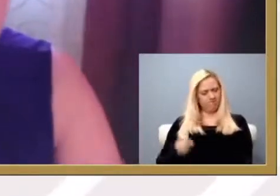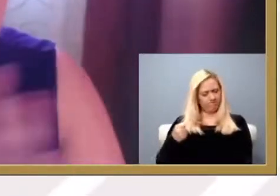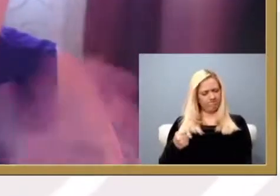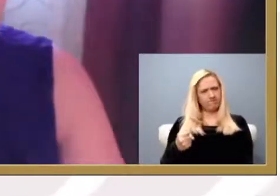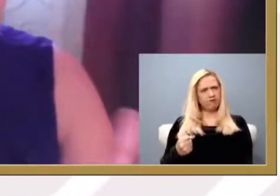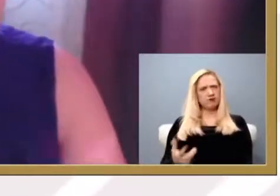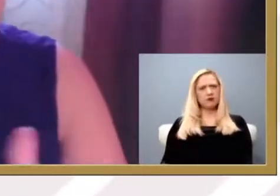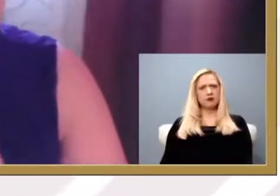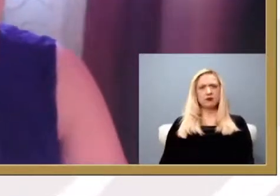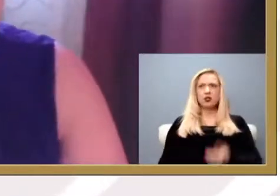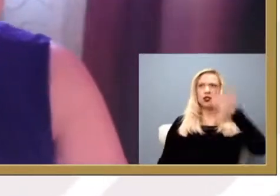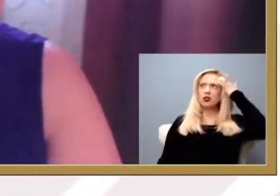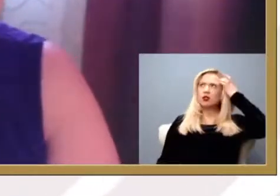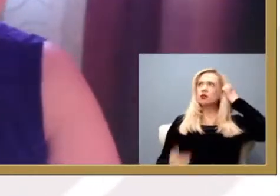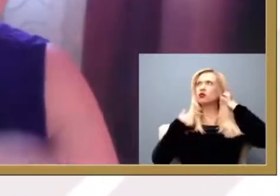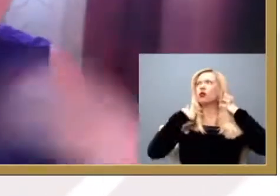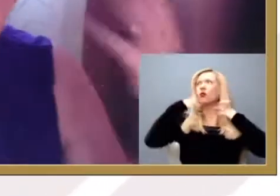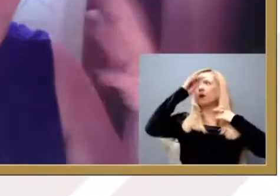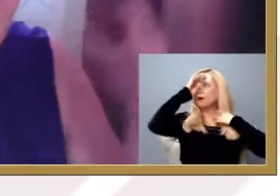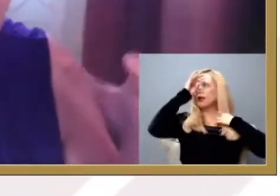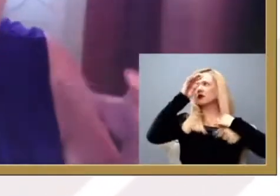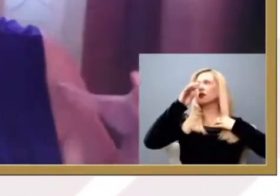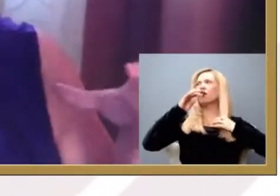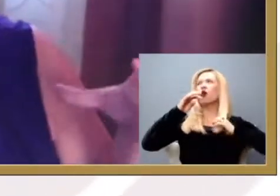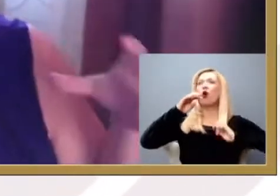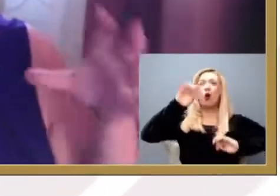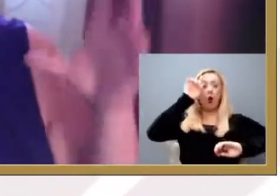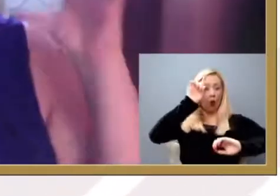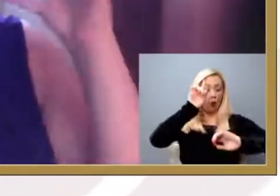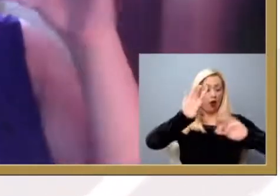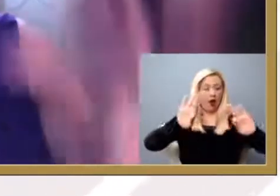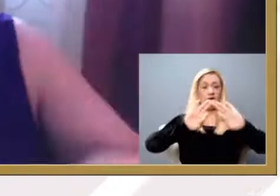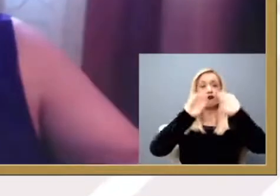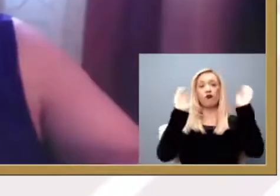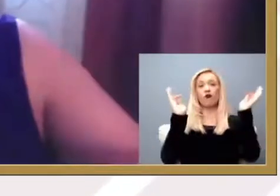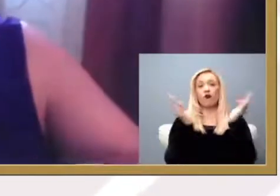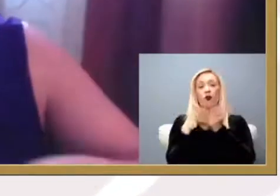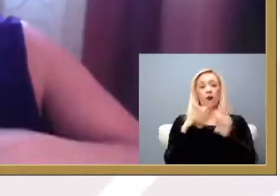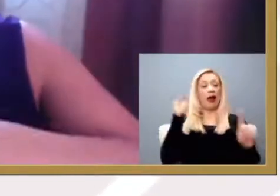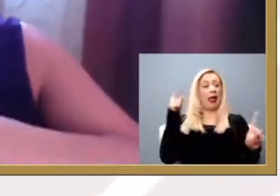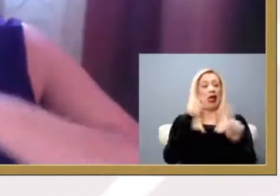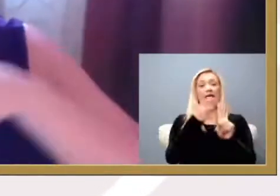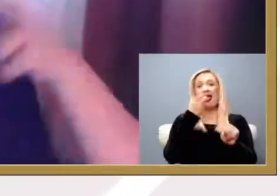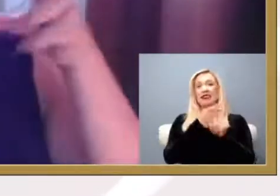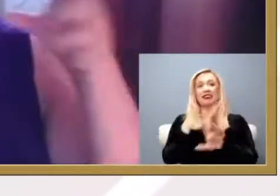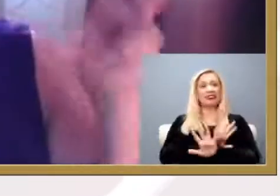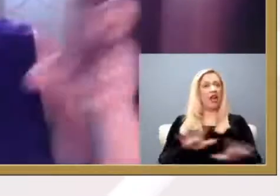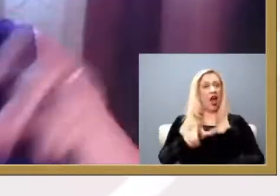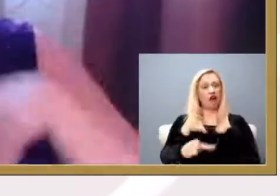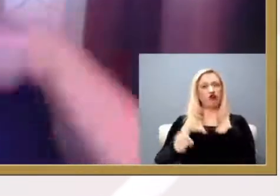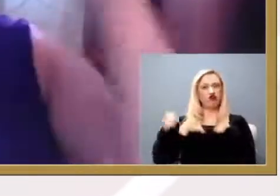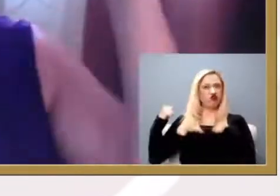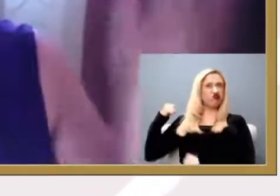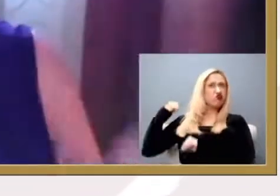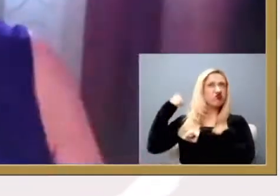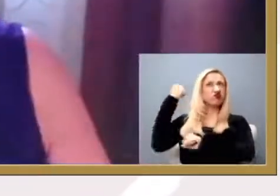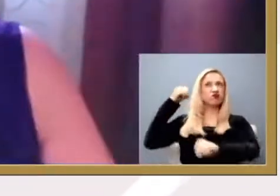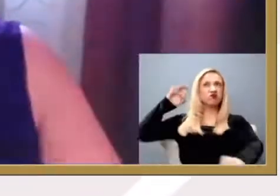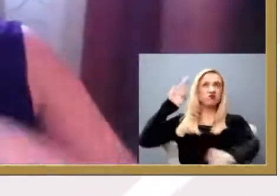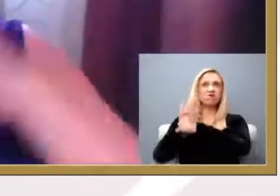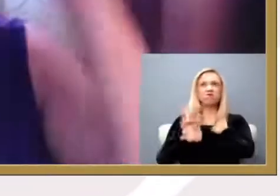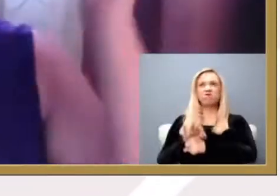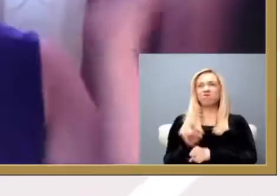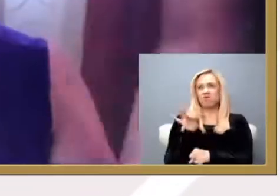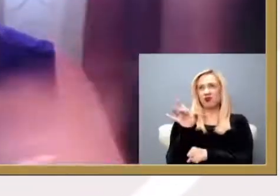lo general hablo de que no hay una forma, o sea, no es que ya llegaste a hacer resistencia o que ya eres activista y ya conquistaste el